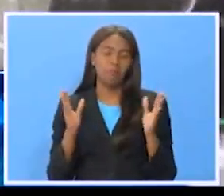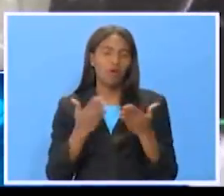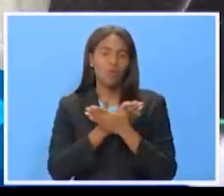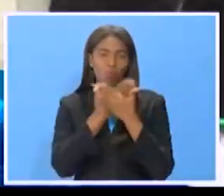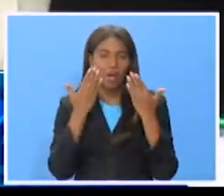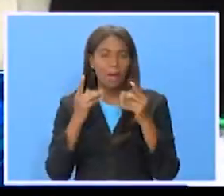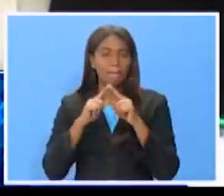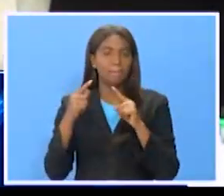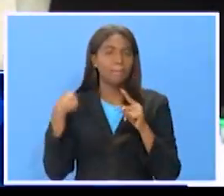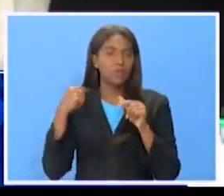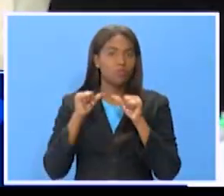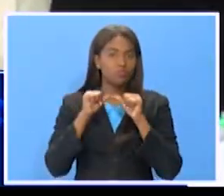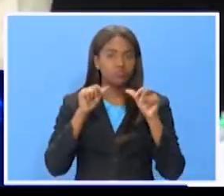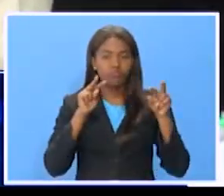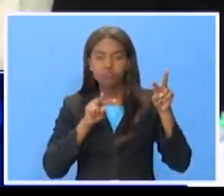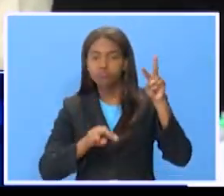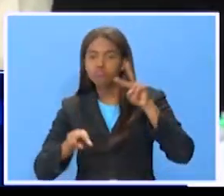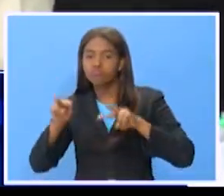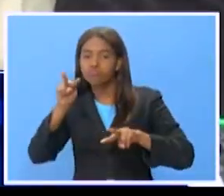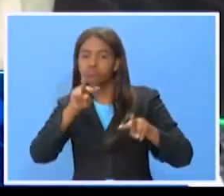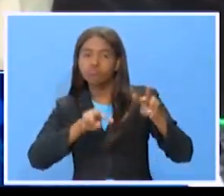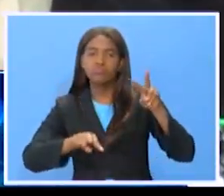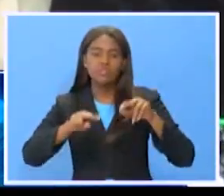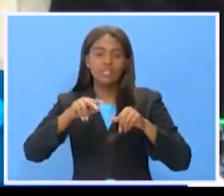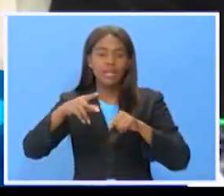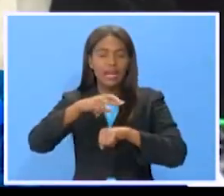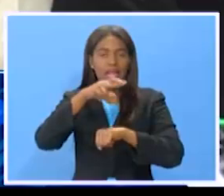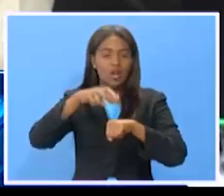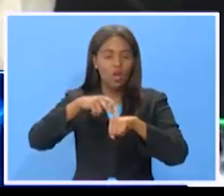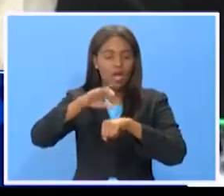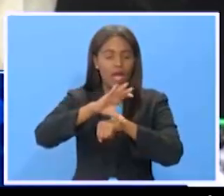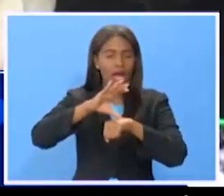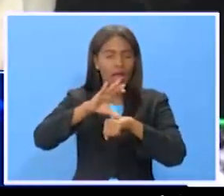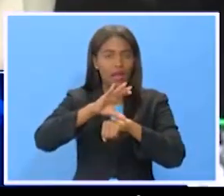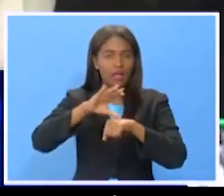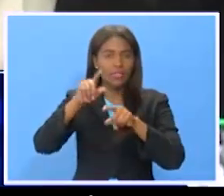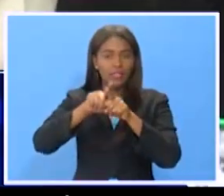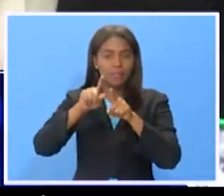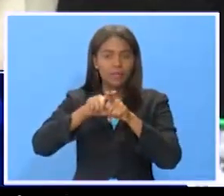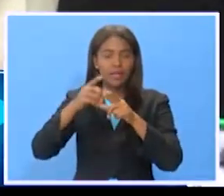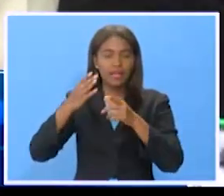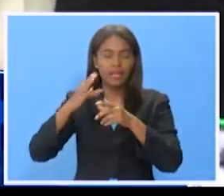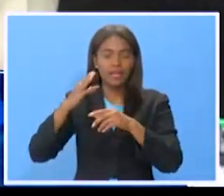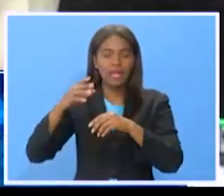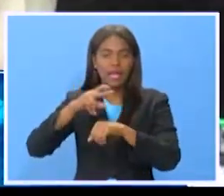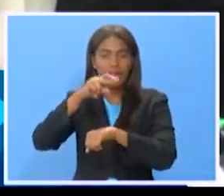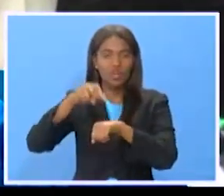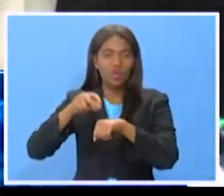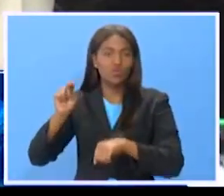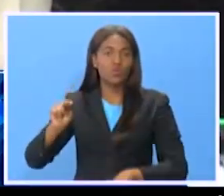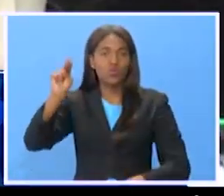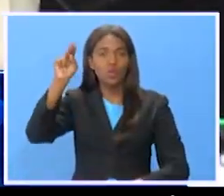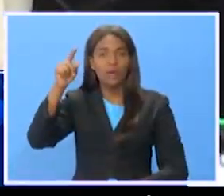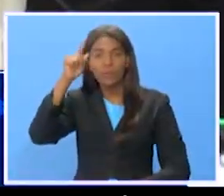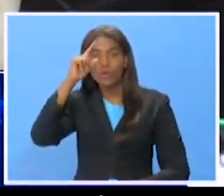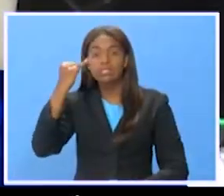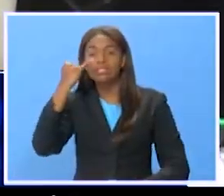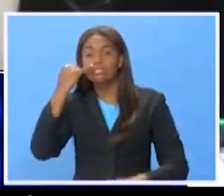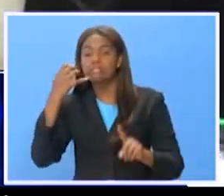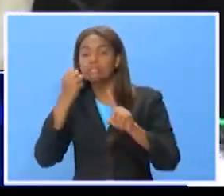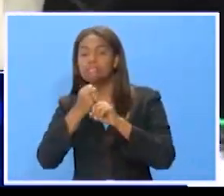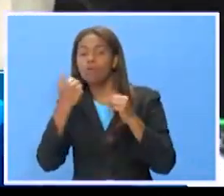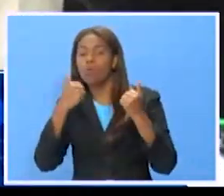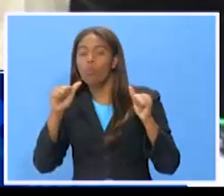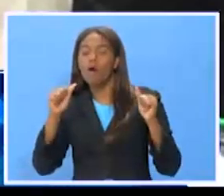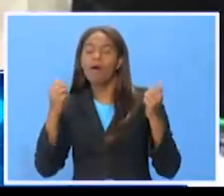sí nos mantenemos monitoreando el área del Caribe, así como la cuenca del Golfo, para cualquier eventualidad que se